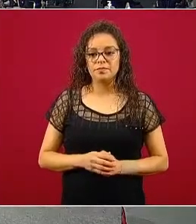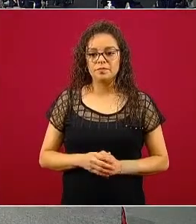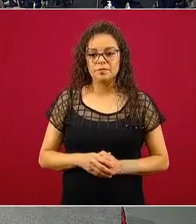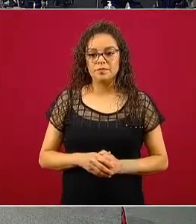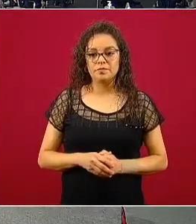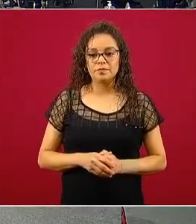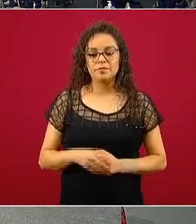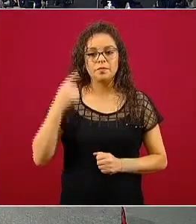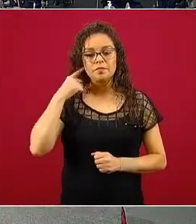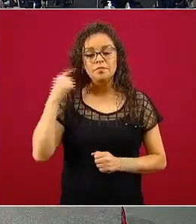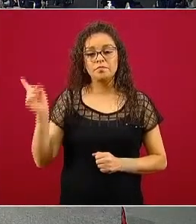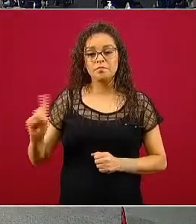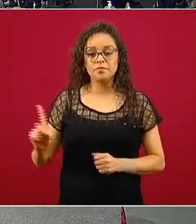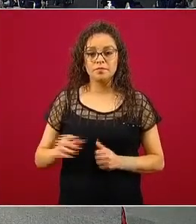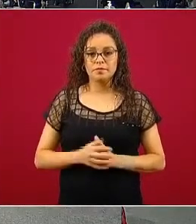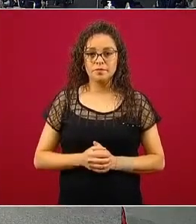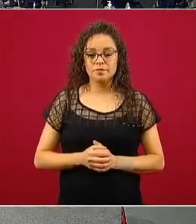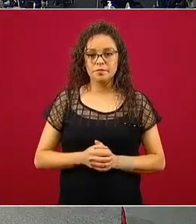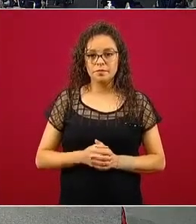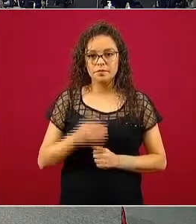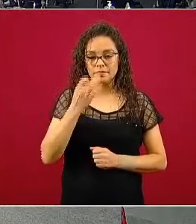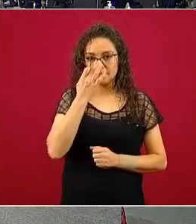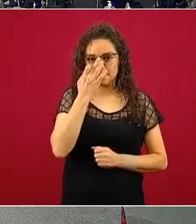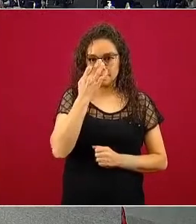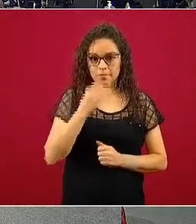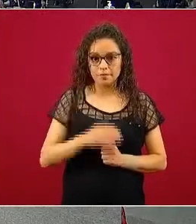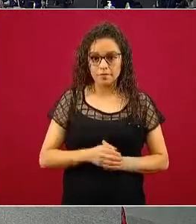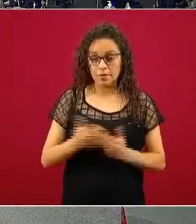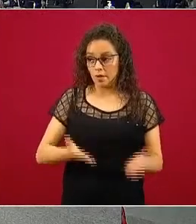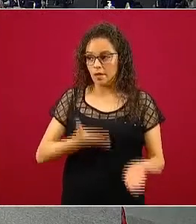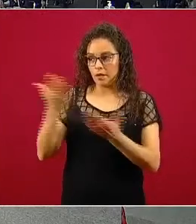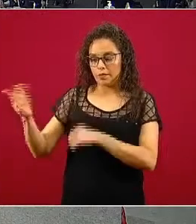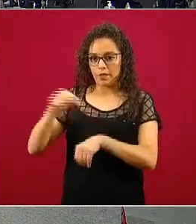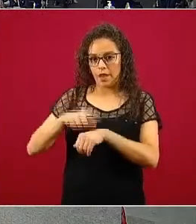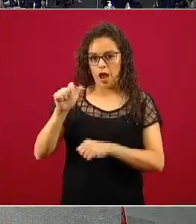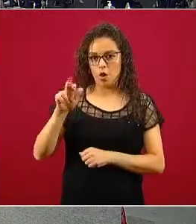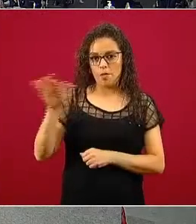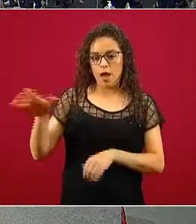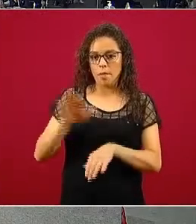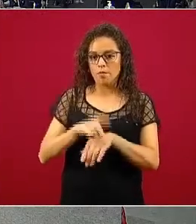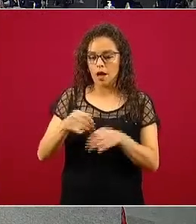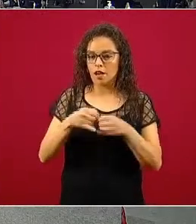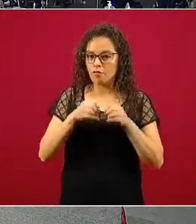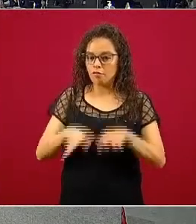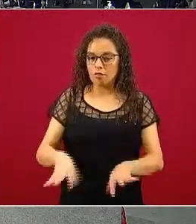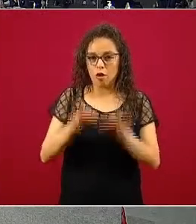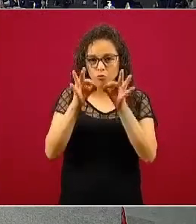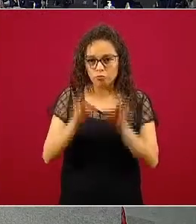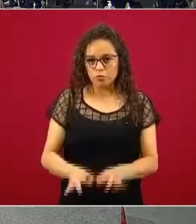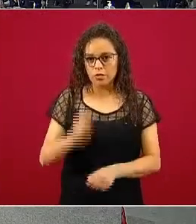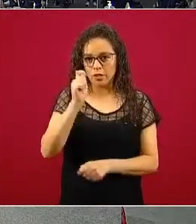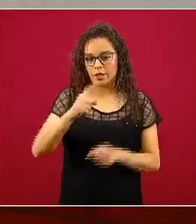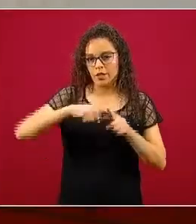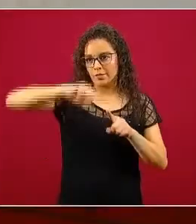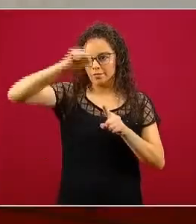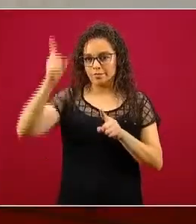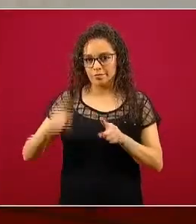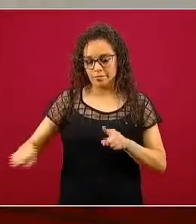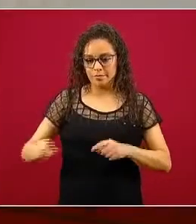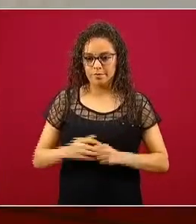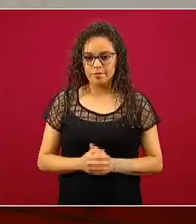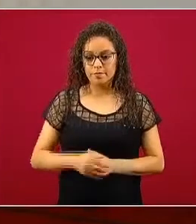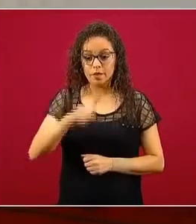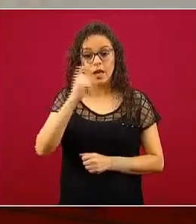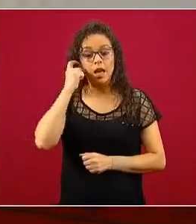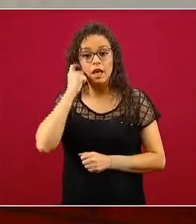Alomía que nos comente, porque él tiene información muy precisa sobre las curvas epidémicas. Sí, gracias. De hecho, comentar que en el caso de Guerrero y